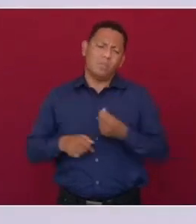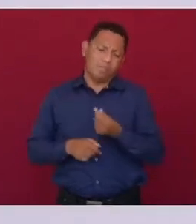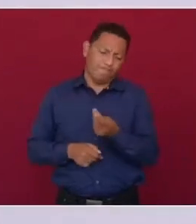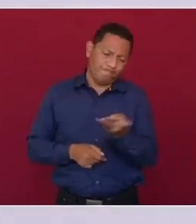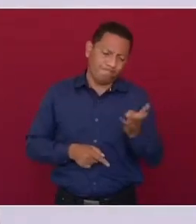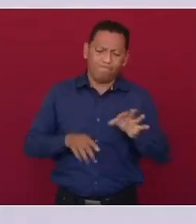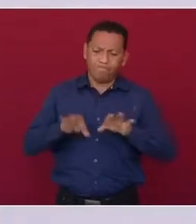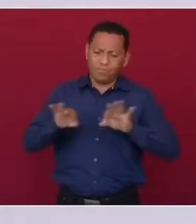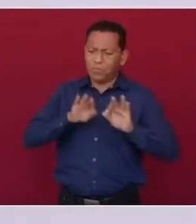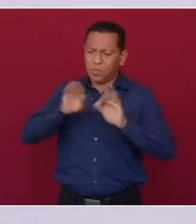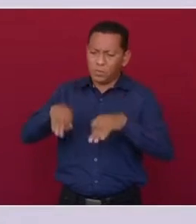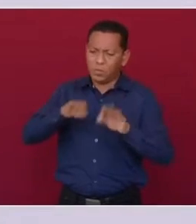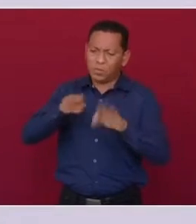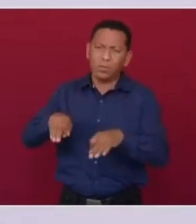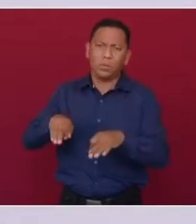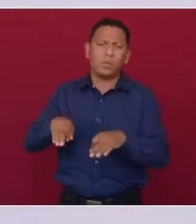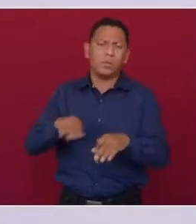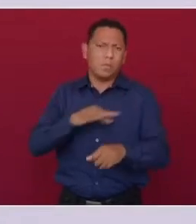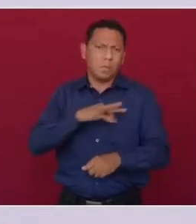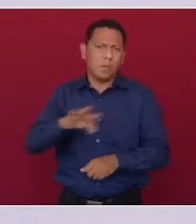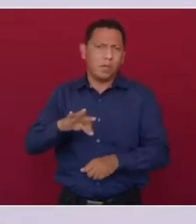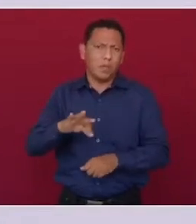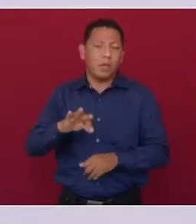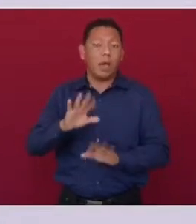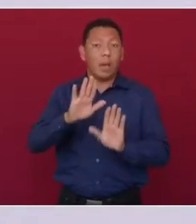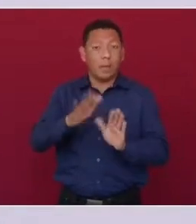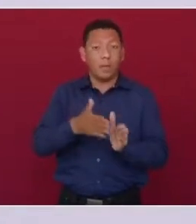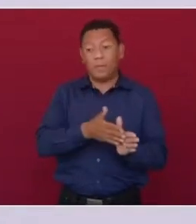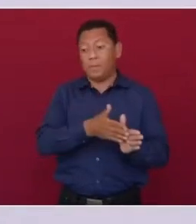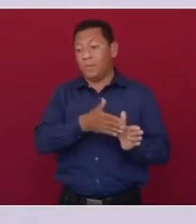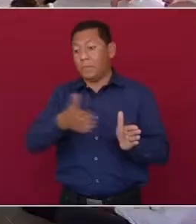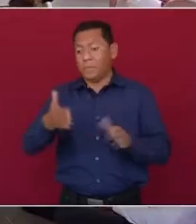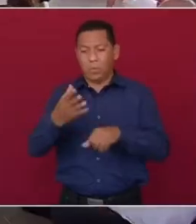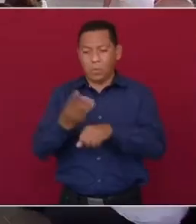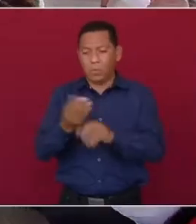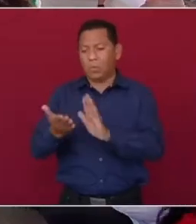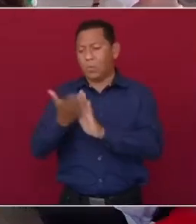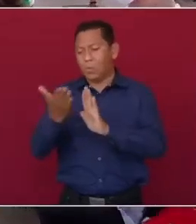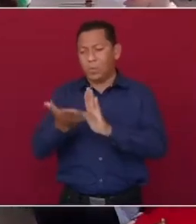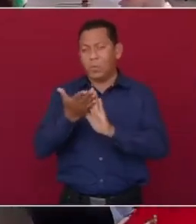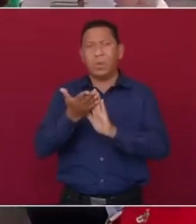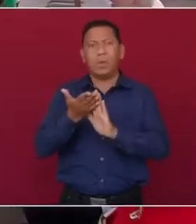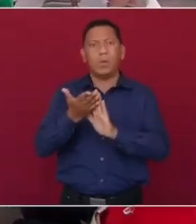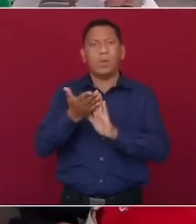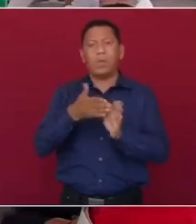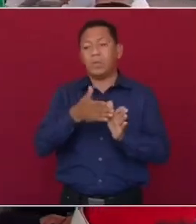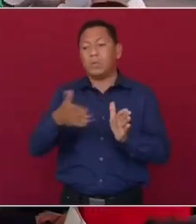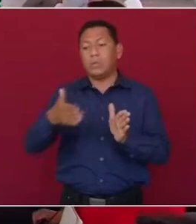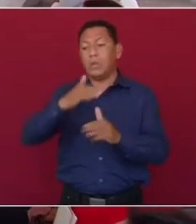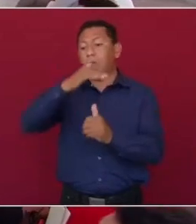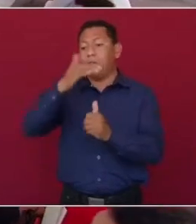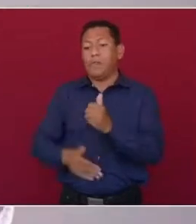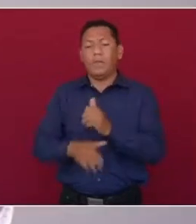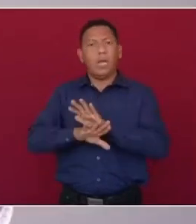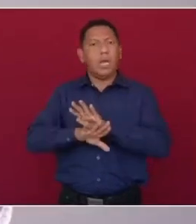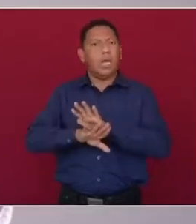pero se termina la fase constructiva y ya no es lo mismo.